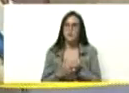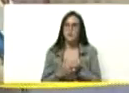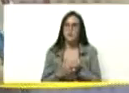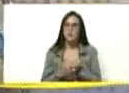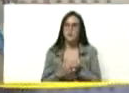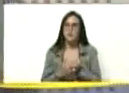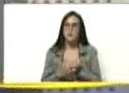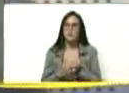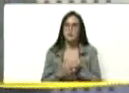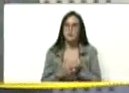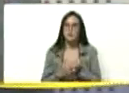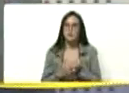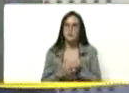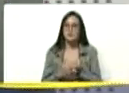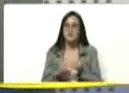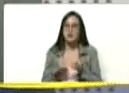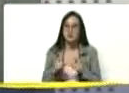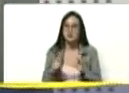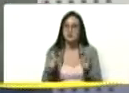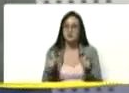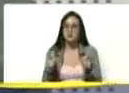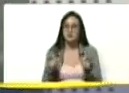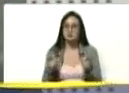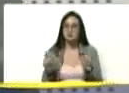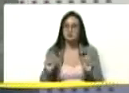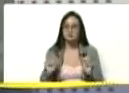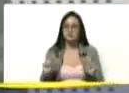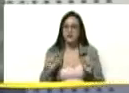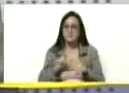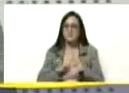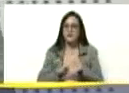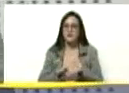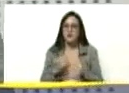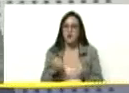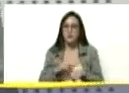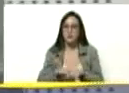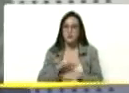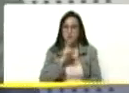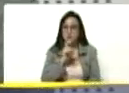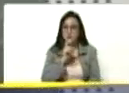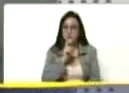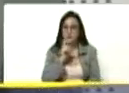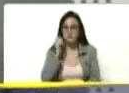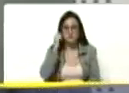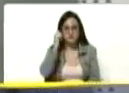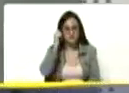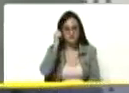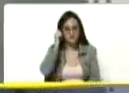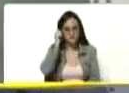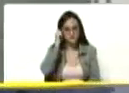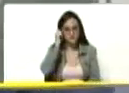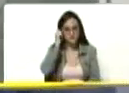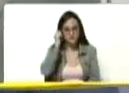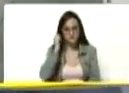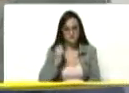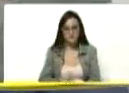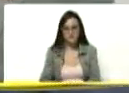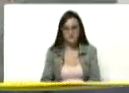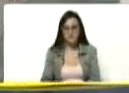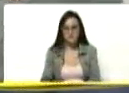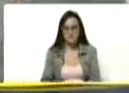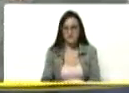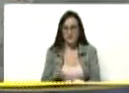during this difficult time, para ampliar nuestros escasos recursos médicos en estos momentos tan difíciles. For small island states, para